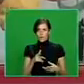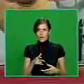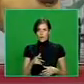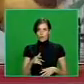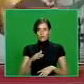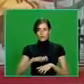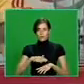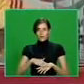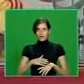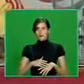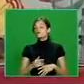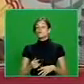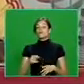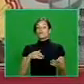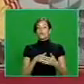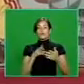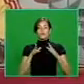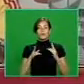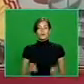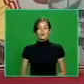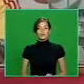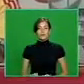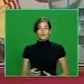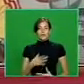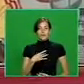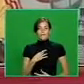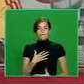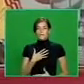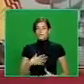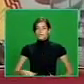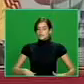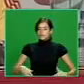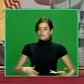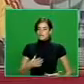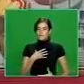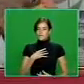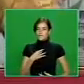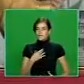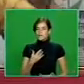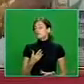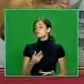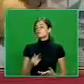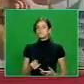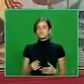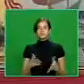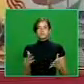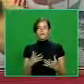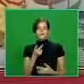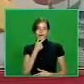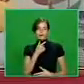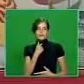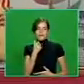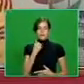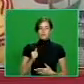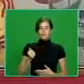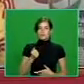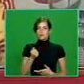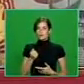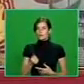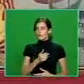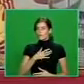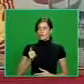es antihumano el deseo de riqueza desmedida fácil O como le quiera